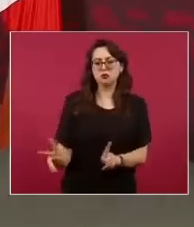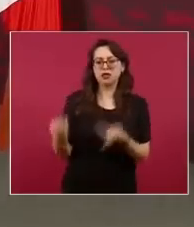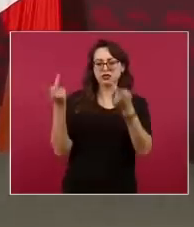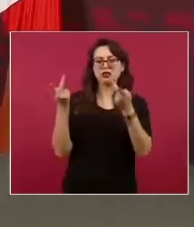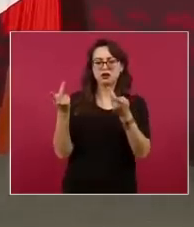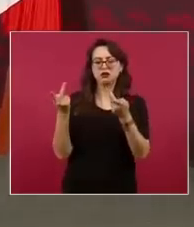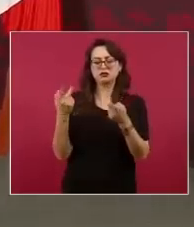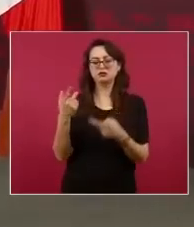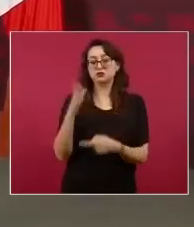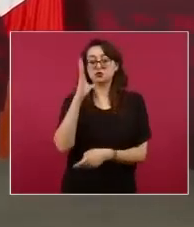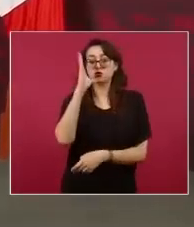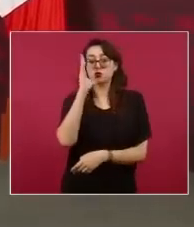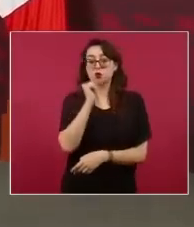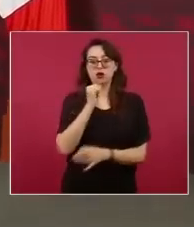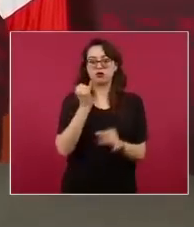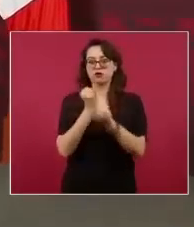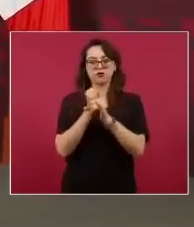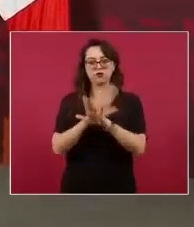que